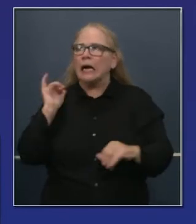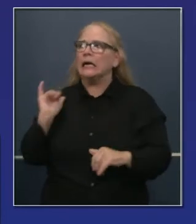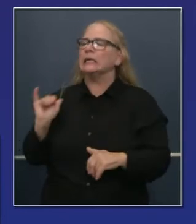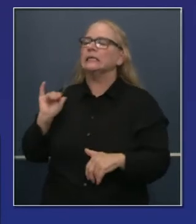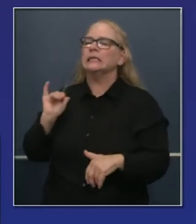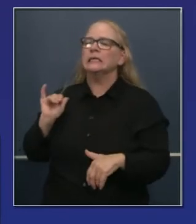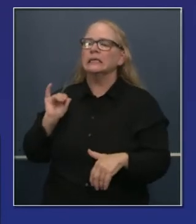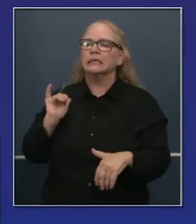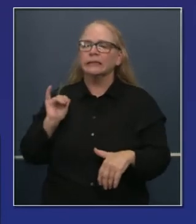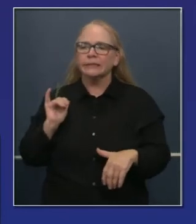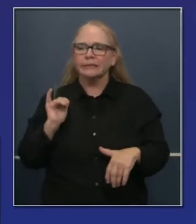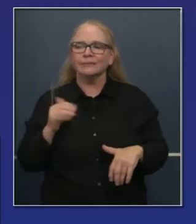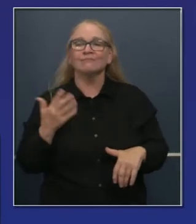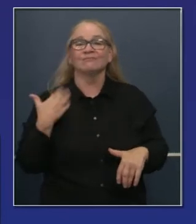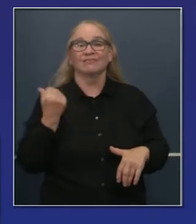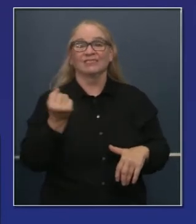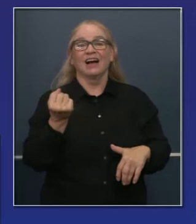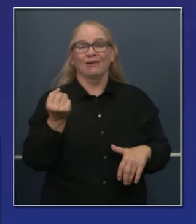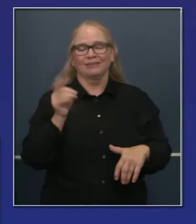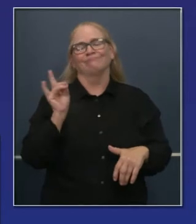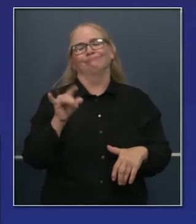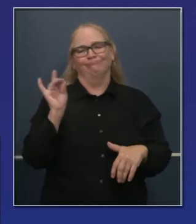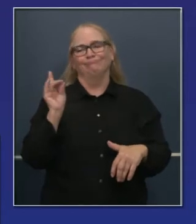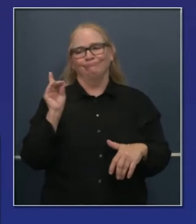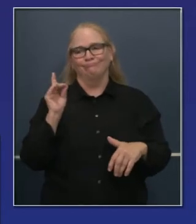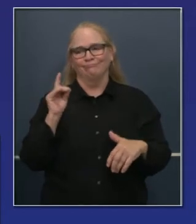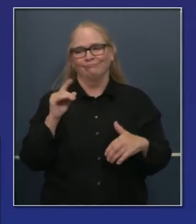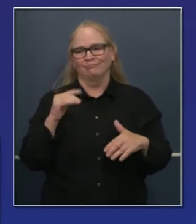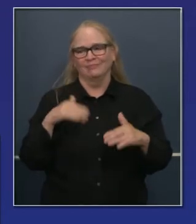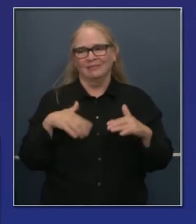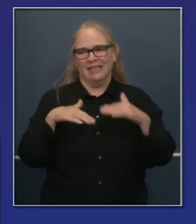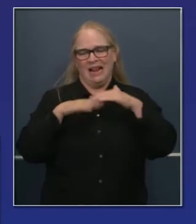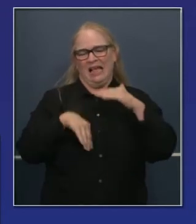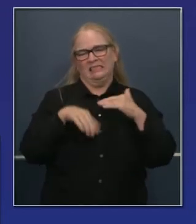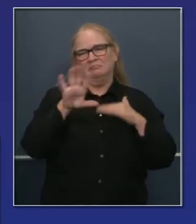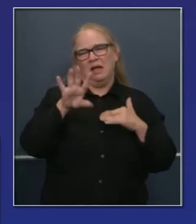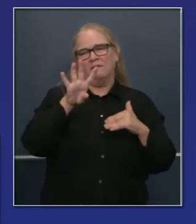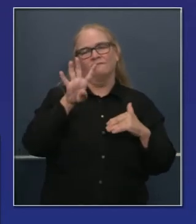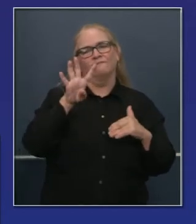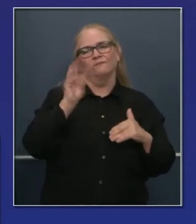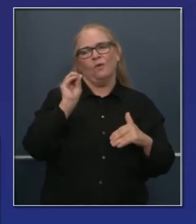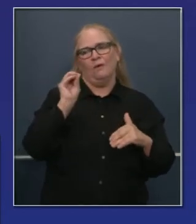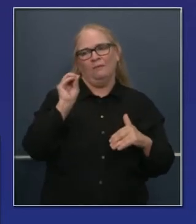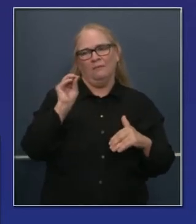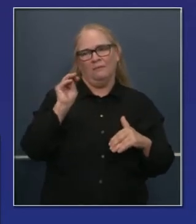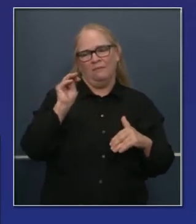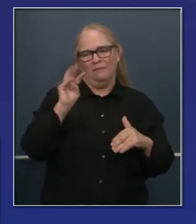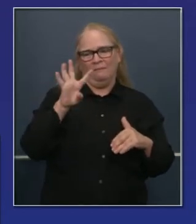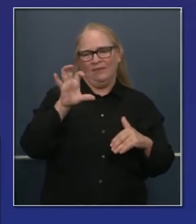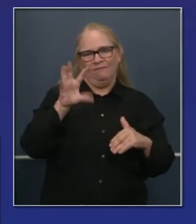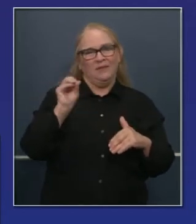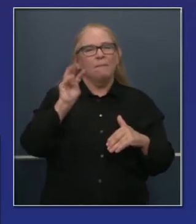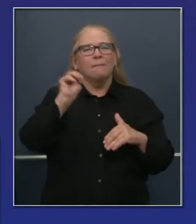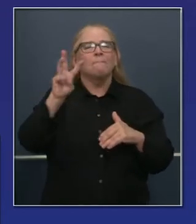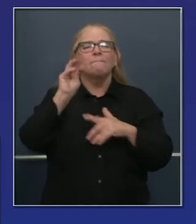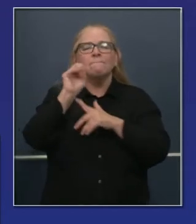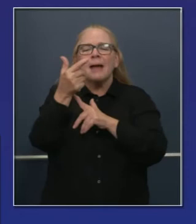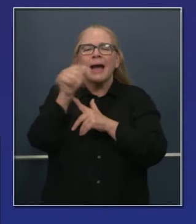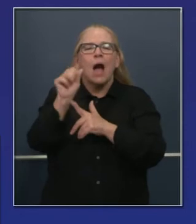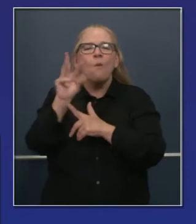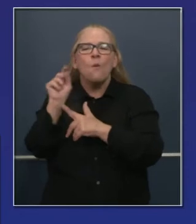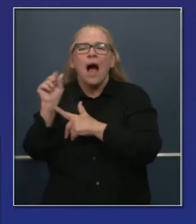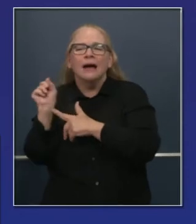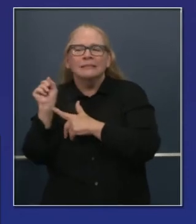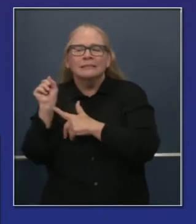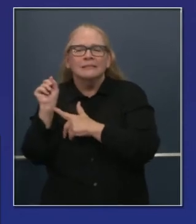es lo que nos faltaba en el viernes 450 megawatts fue lo que nos faltaron pudimos aprender algunas cosas abordar